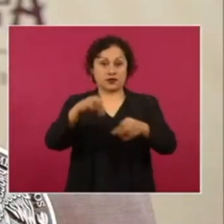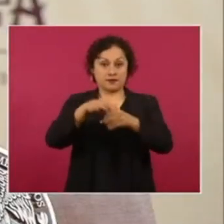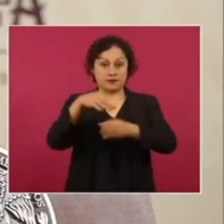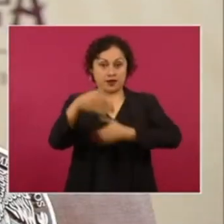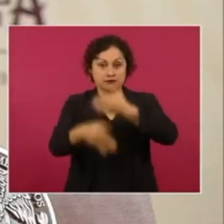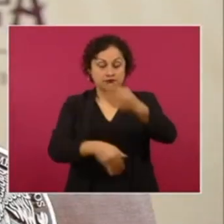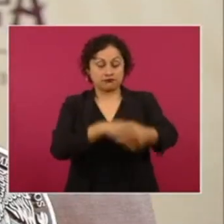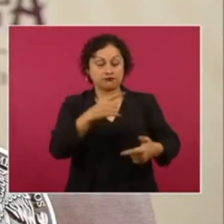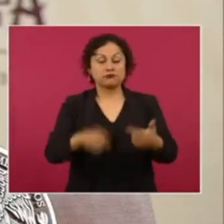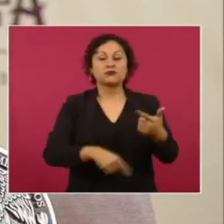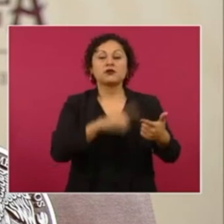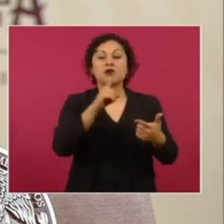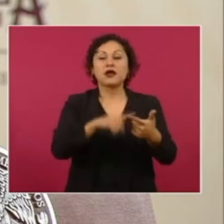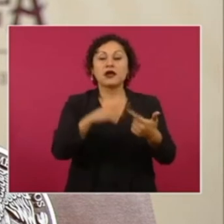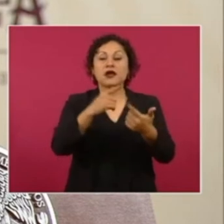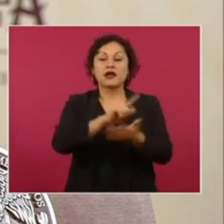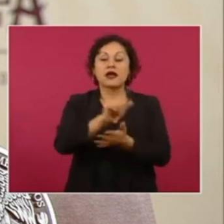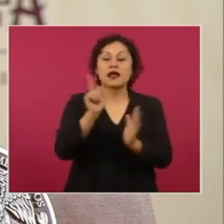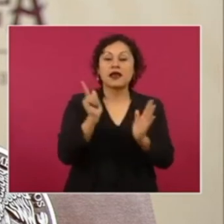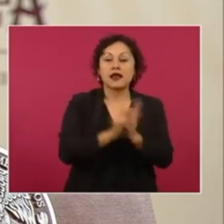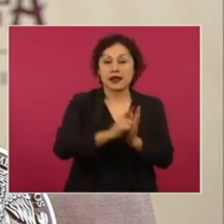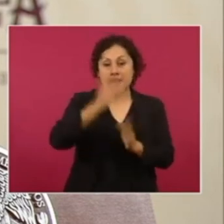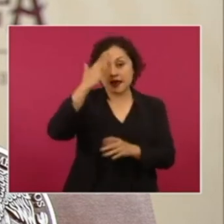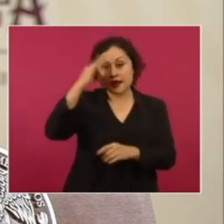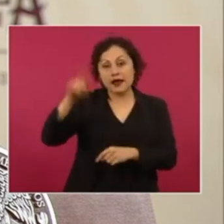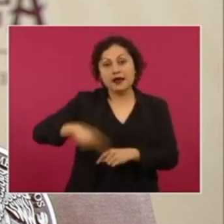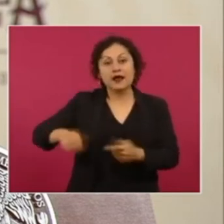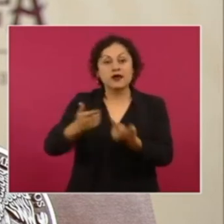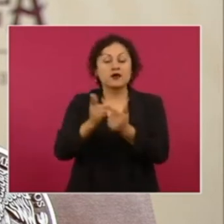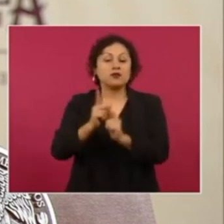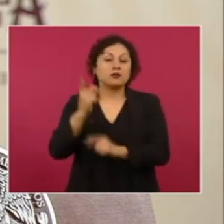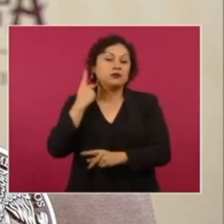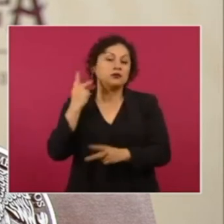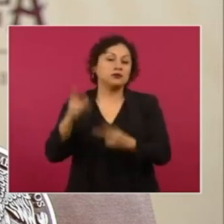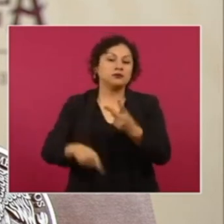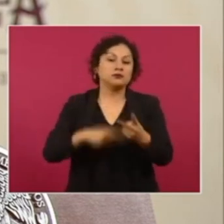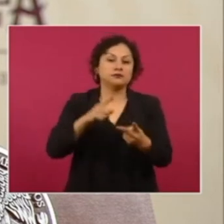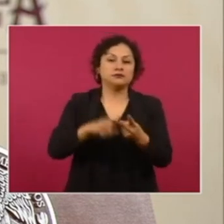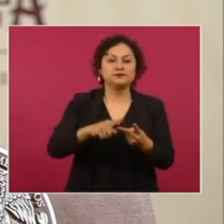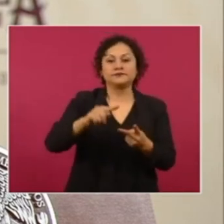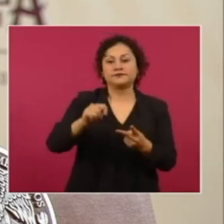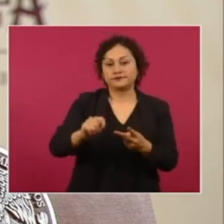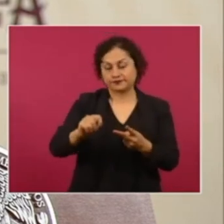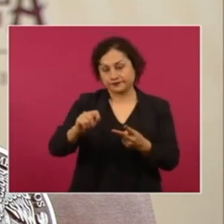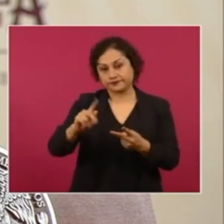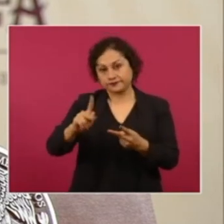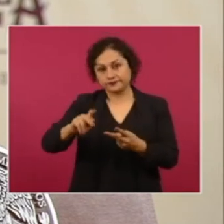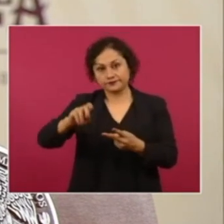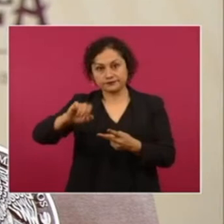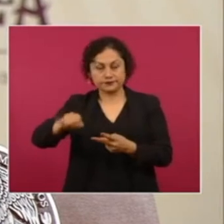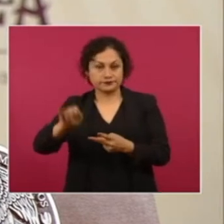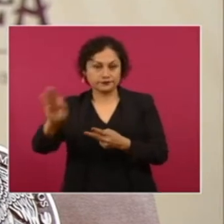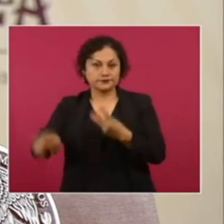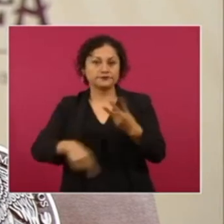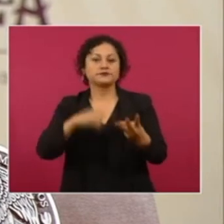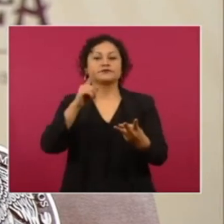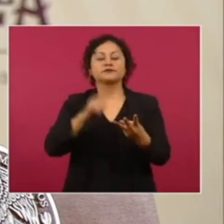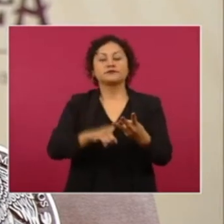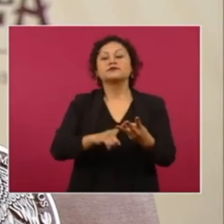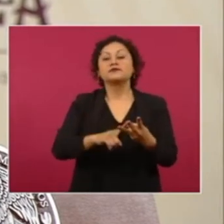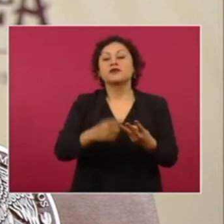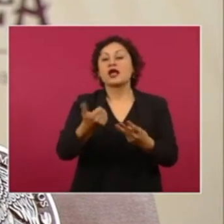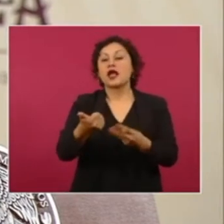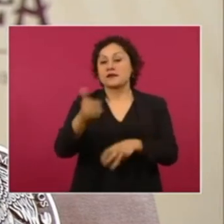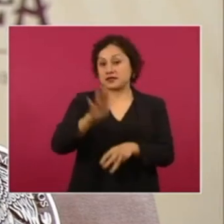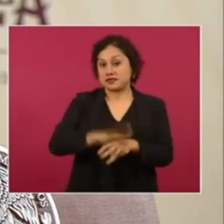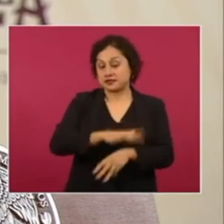no tienen muy claro el panorama de qué fue lo que se reformó. Pues bien, Adán Augusto López dijo esta mañana, se reformó